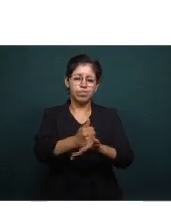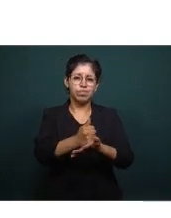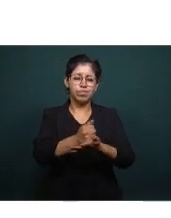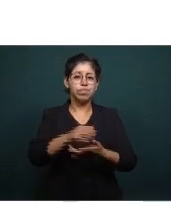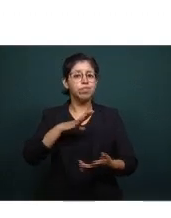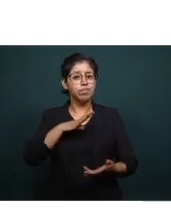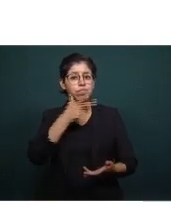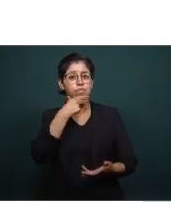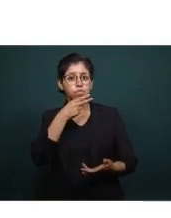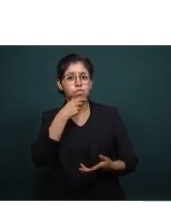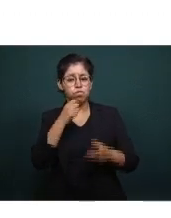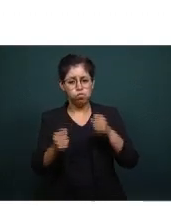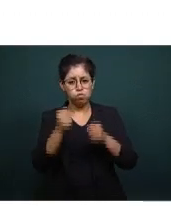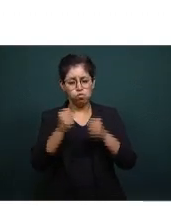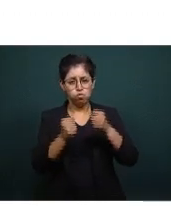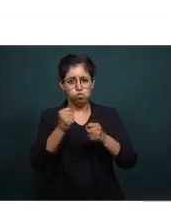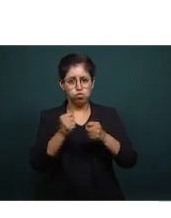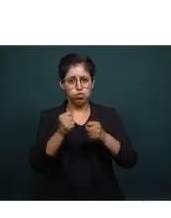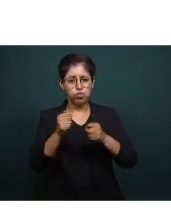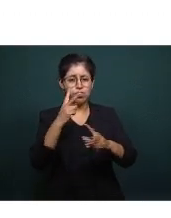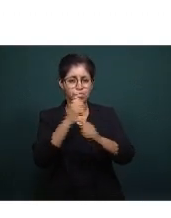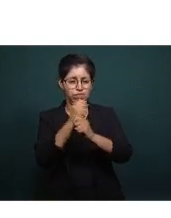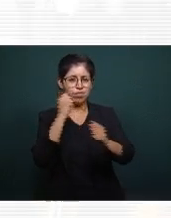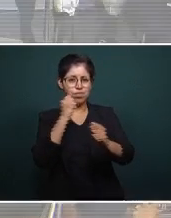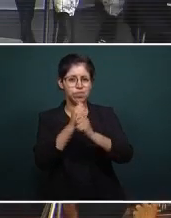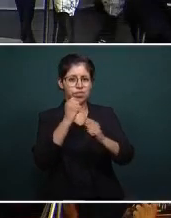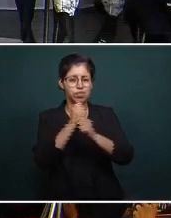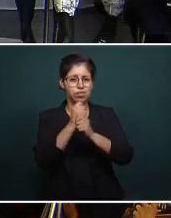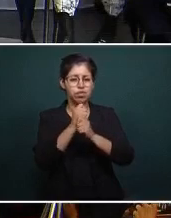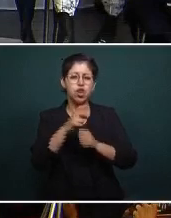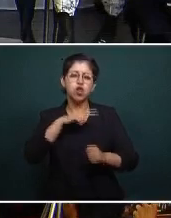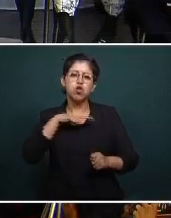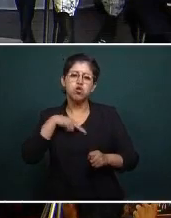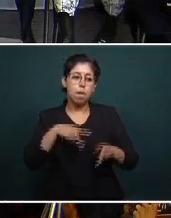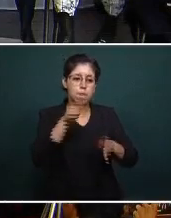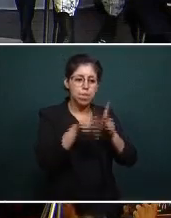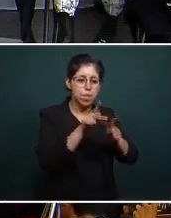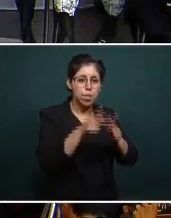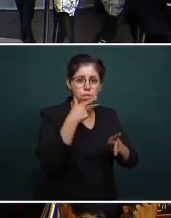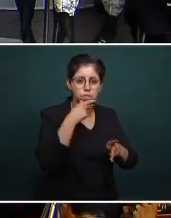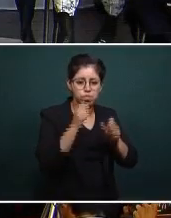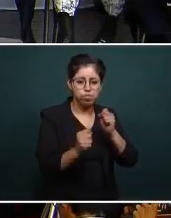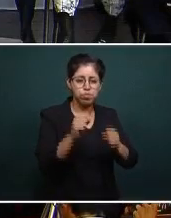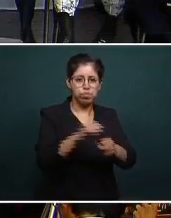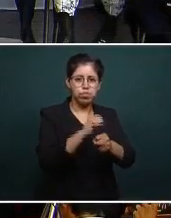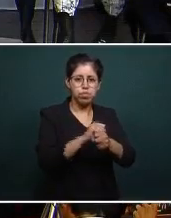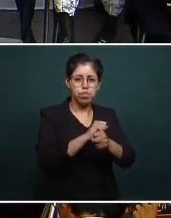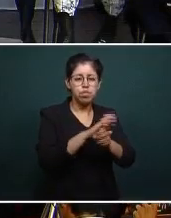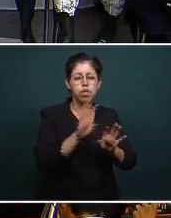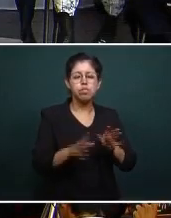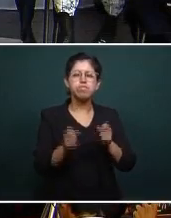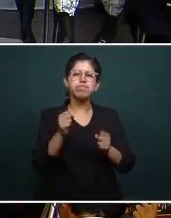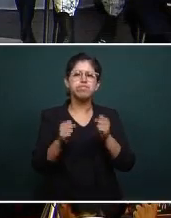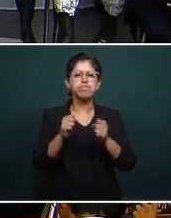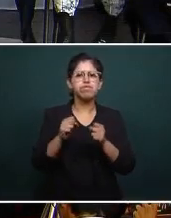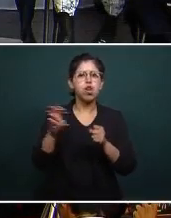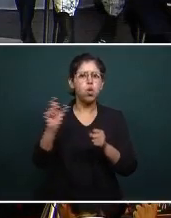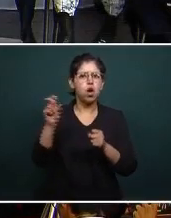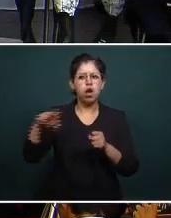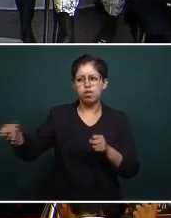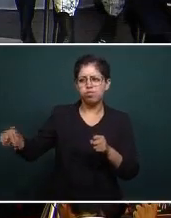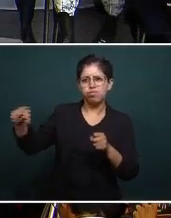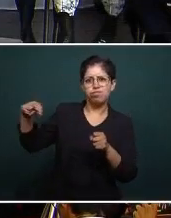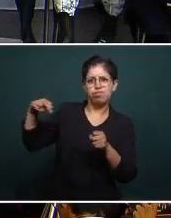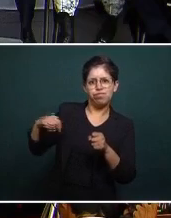del transporte público, en base a las pláticas que hemos tenido con ellos, cuando se sube pues el delincuente a una unidad